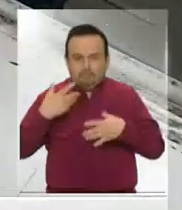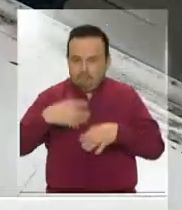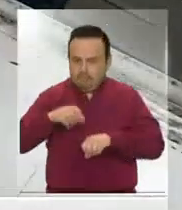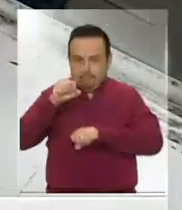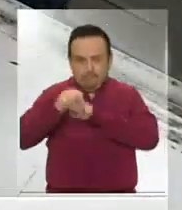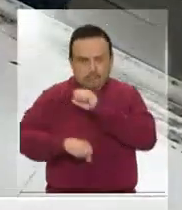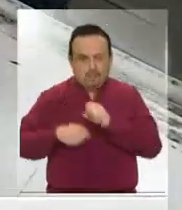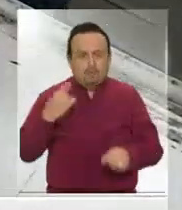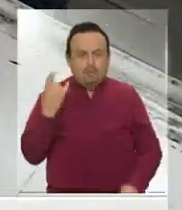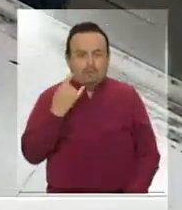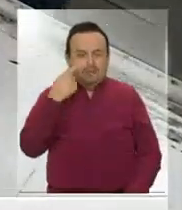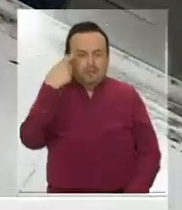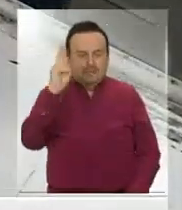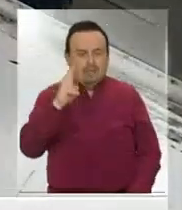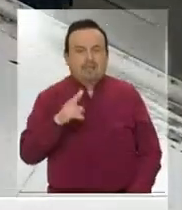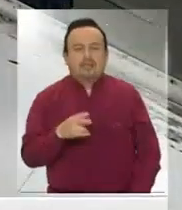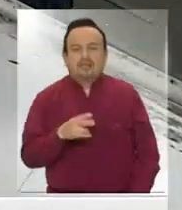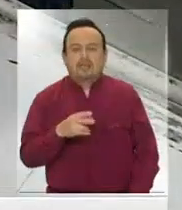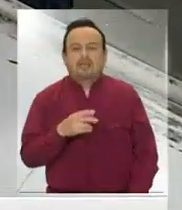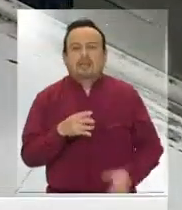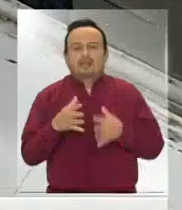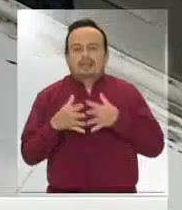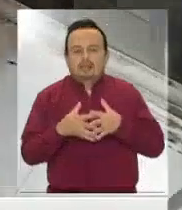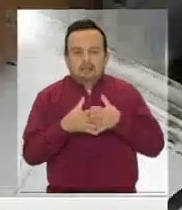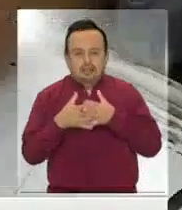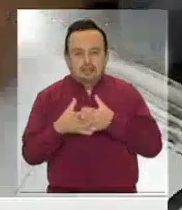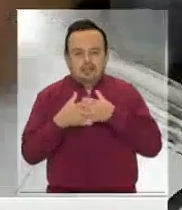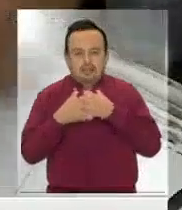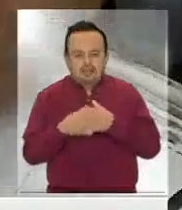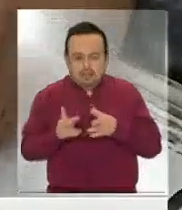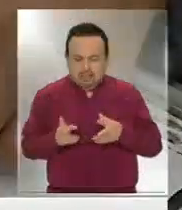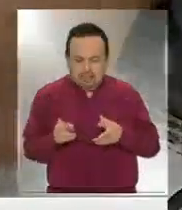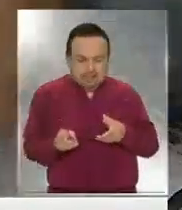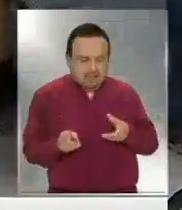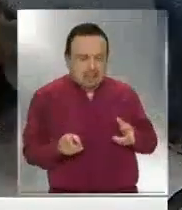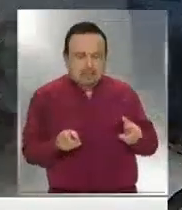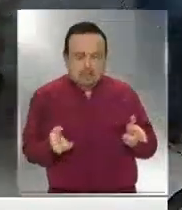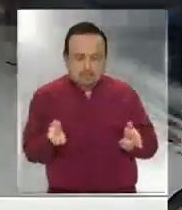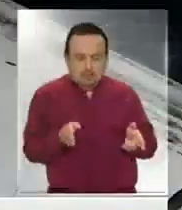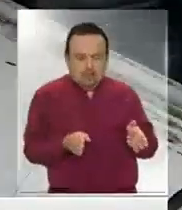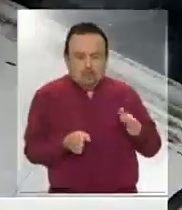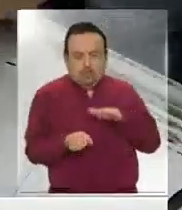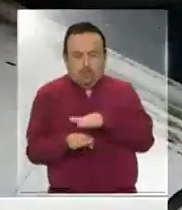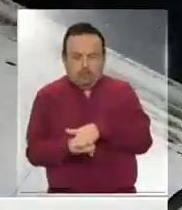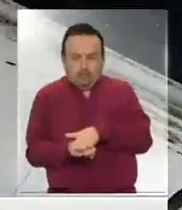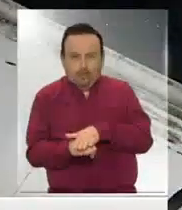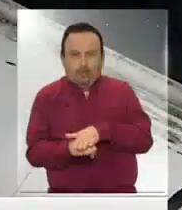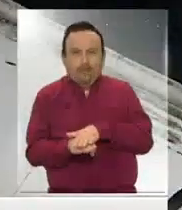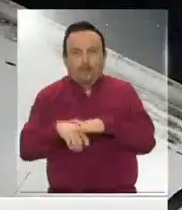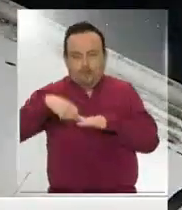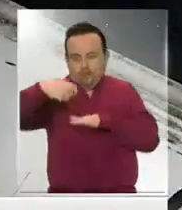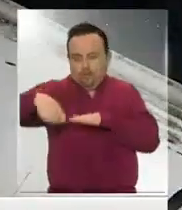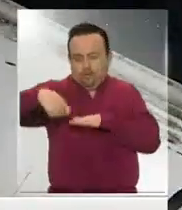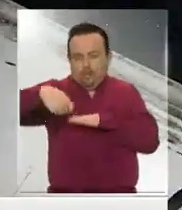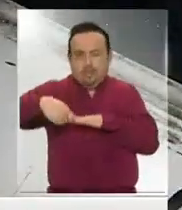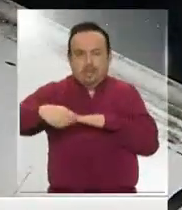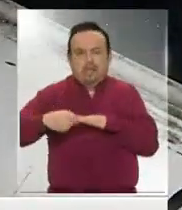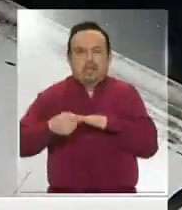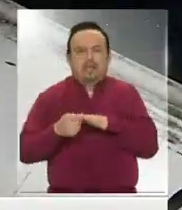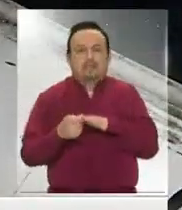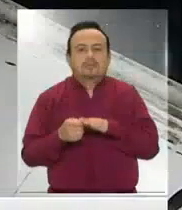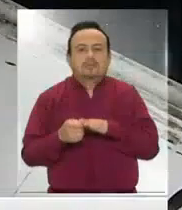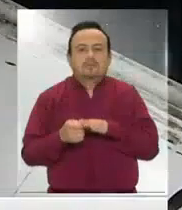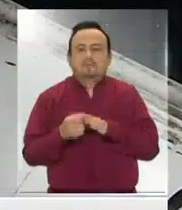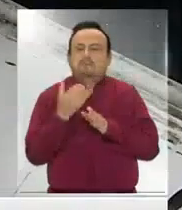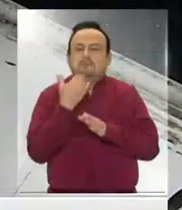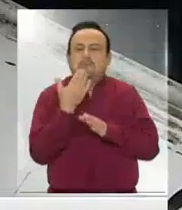la Universidad de Cambridge. El paño de cocina se corta, se dobla, luego hay que hacer las amarras. Con un